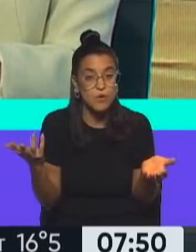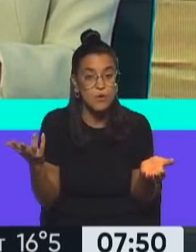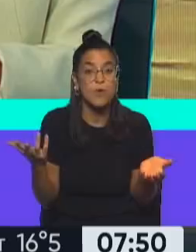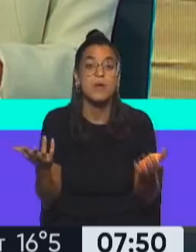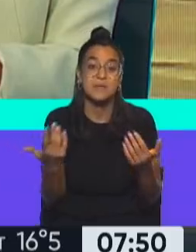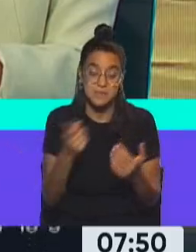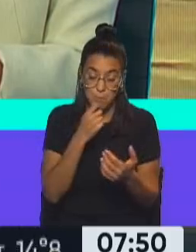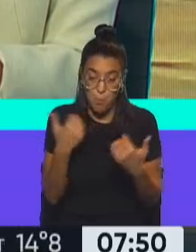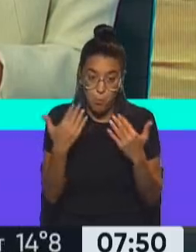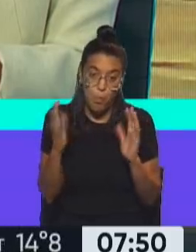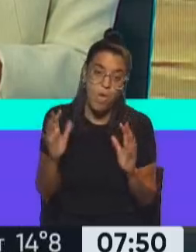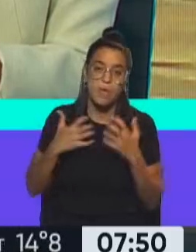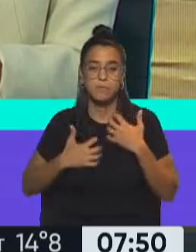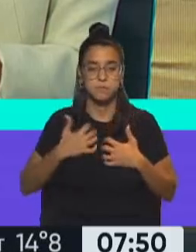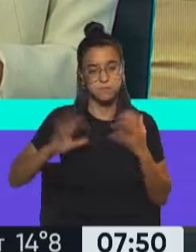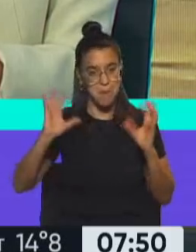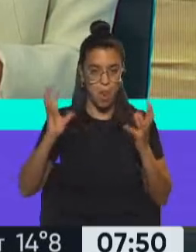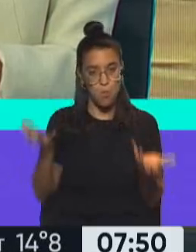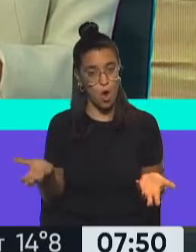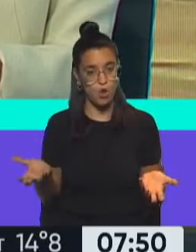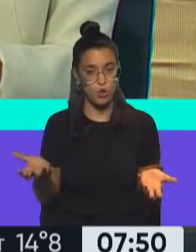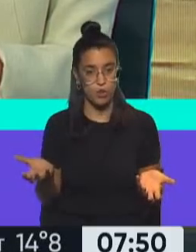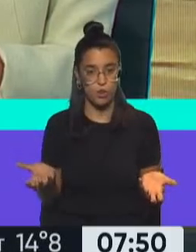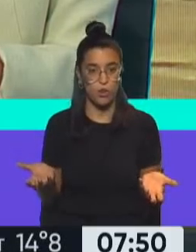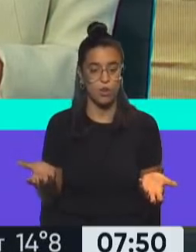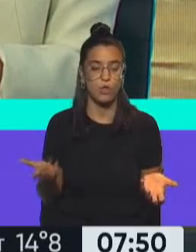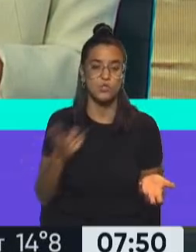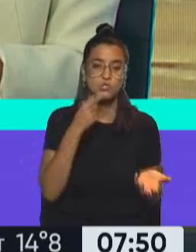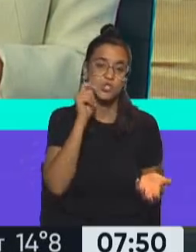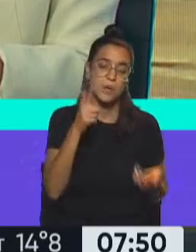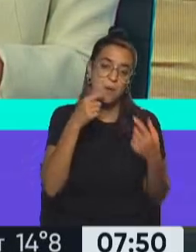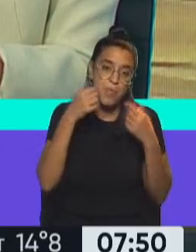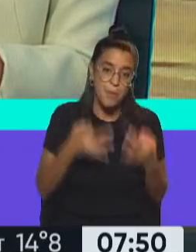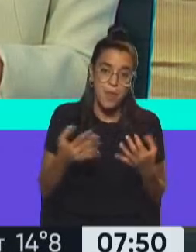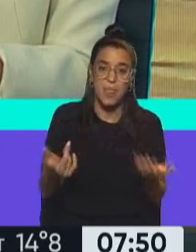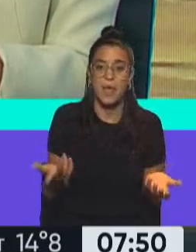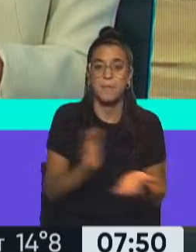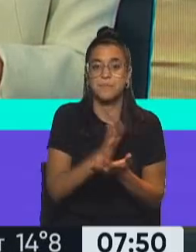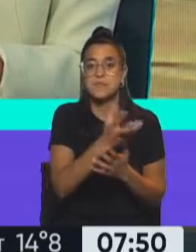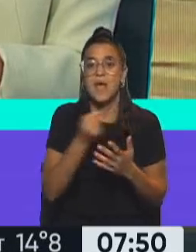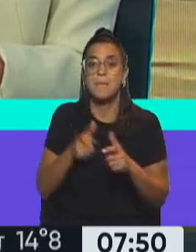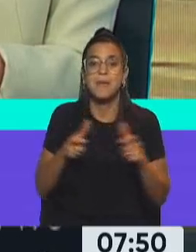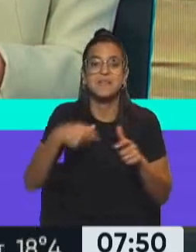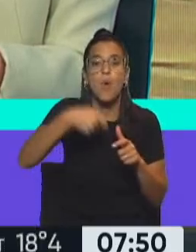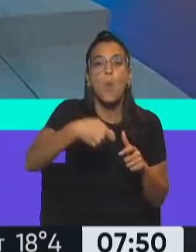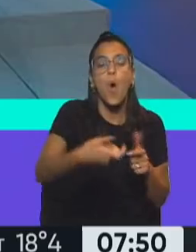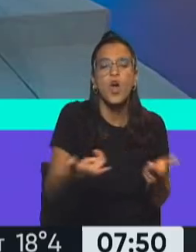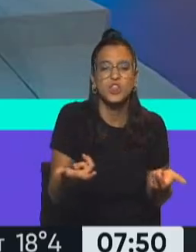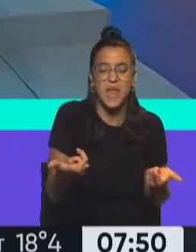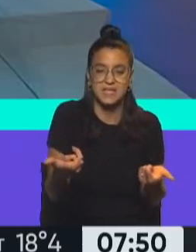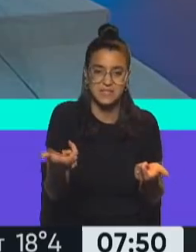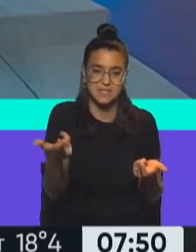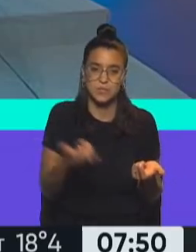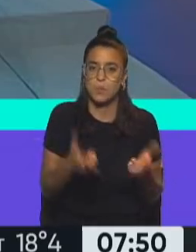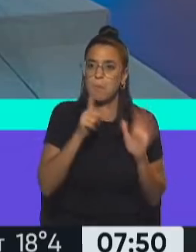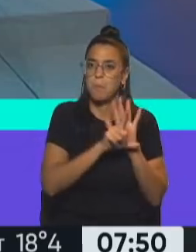el que puede tener un mal humor social porque la verdad que estás sacando un pasaje en juego estás no está cometiendo